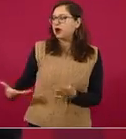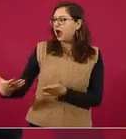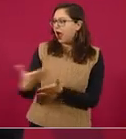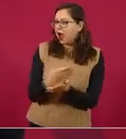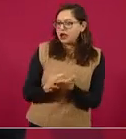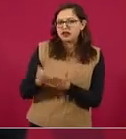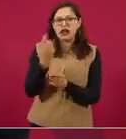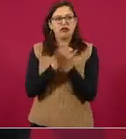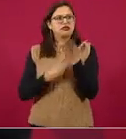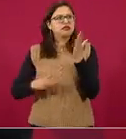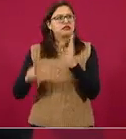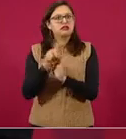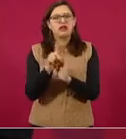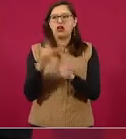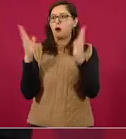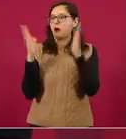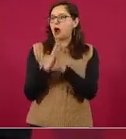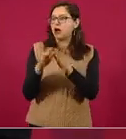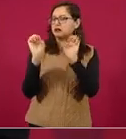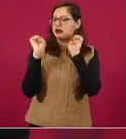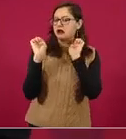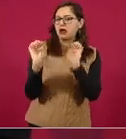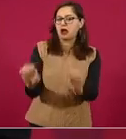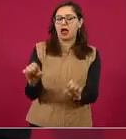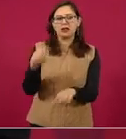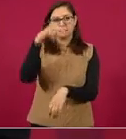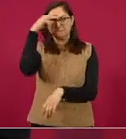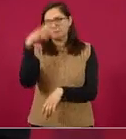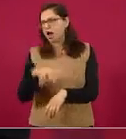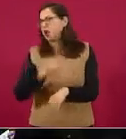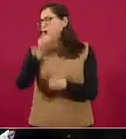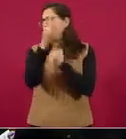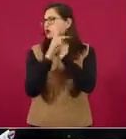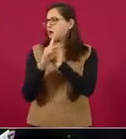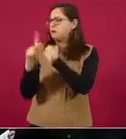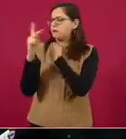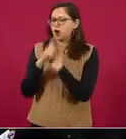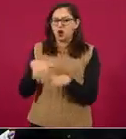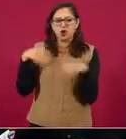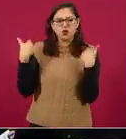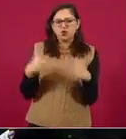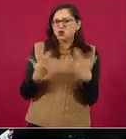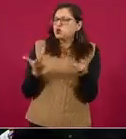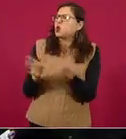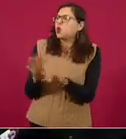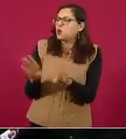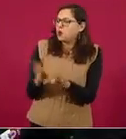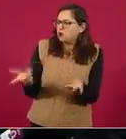Departamentos, mansiones, en México, en el extranjero.